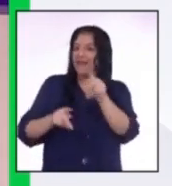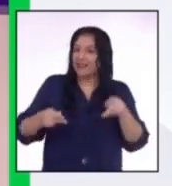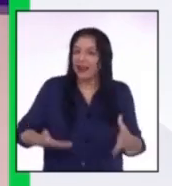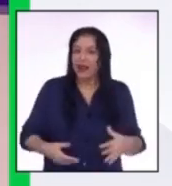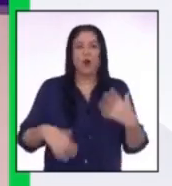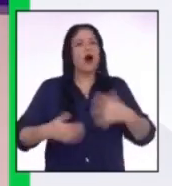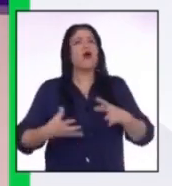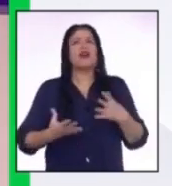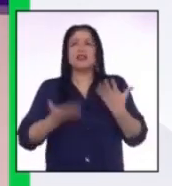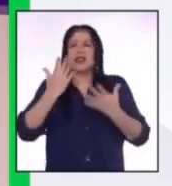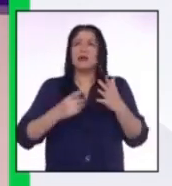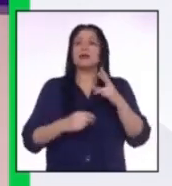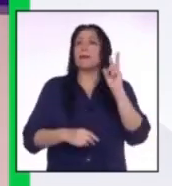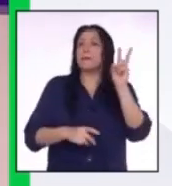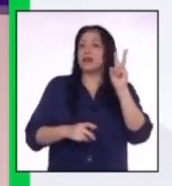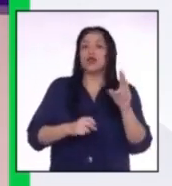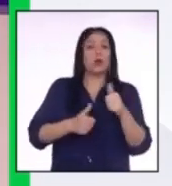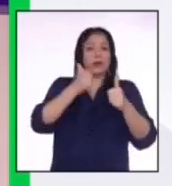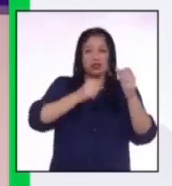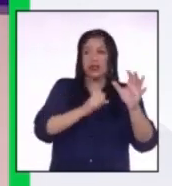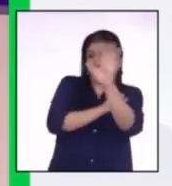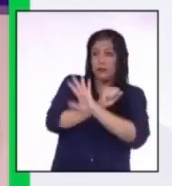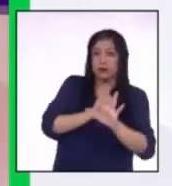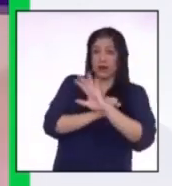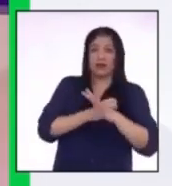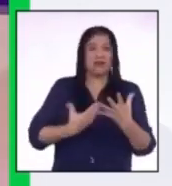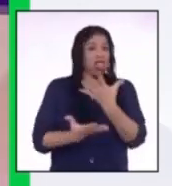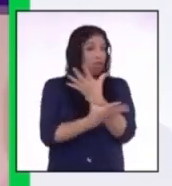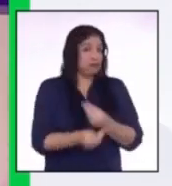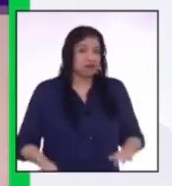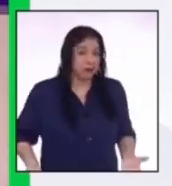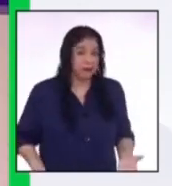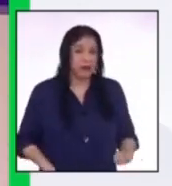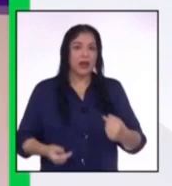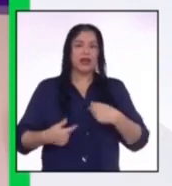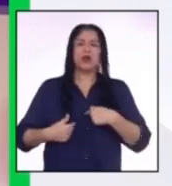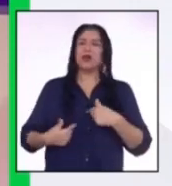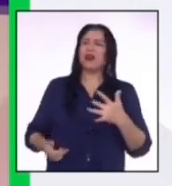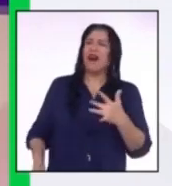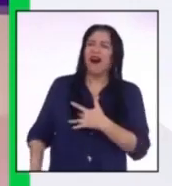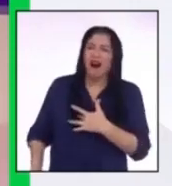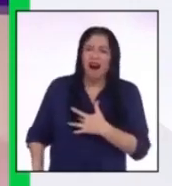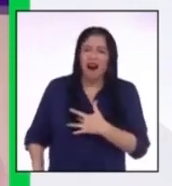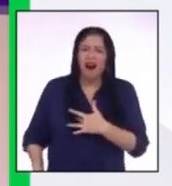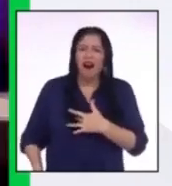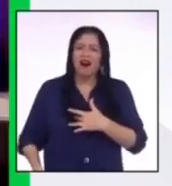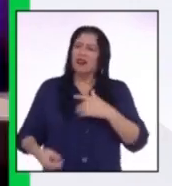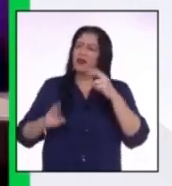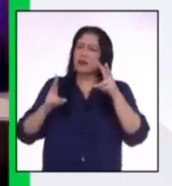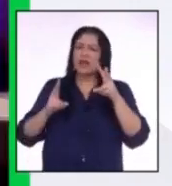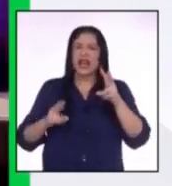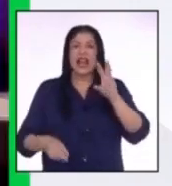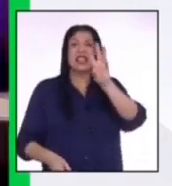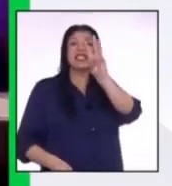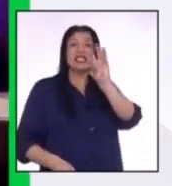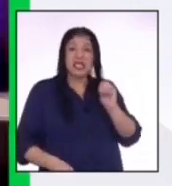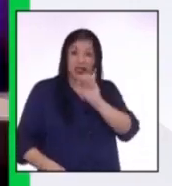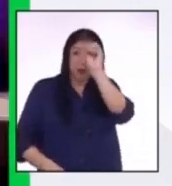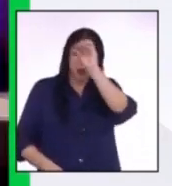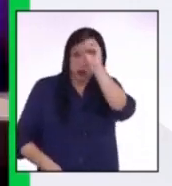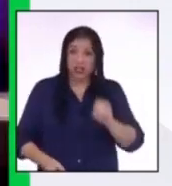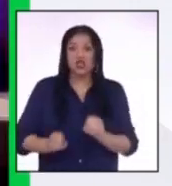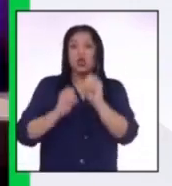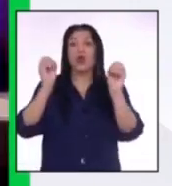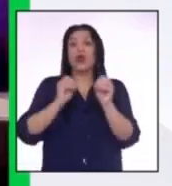defendía hubieran sido mucho más el dato que me marcó fue cuando me enteré que el 60% del oro que se extrae en el